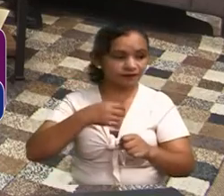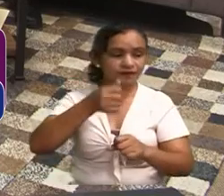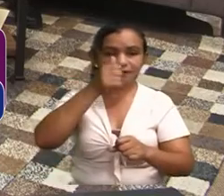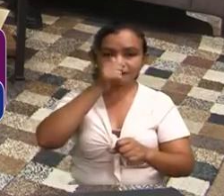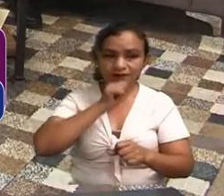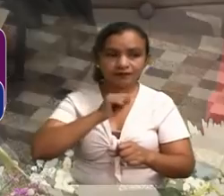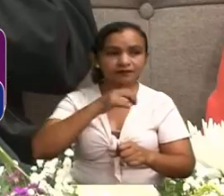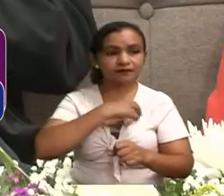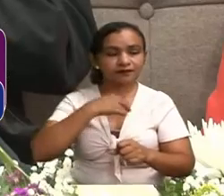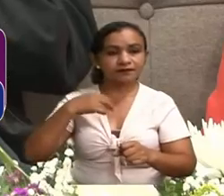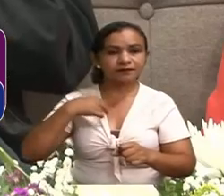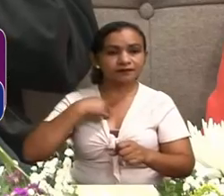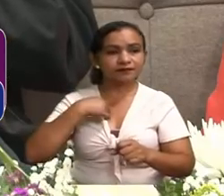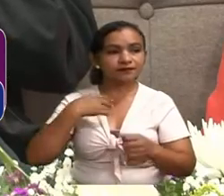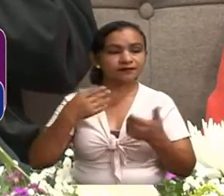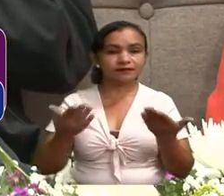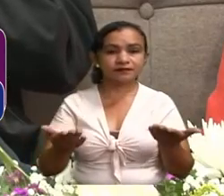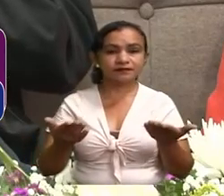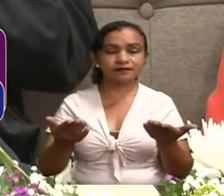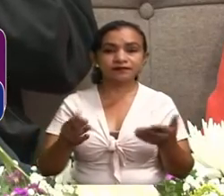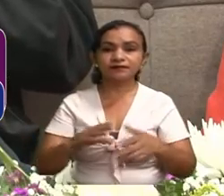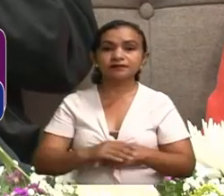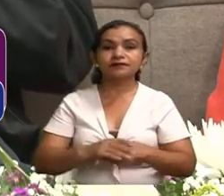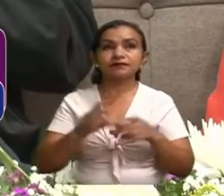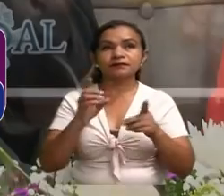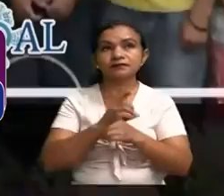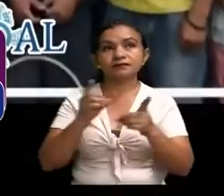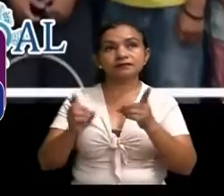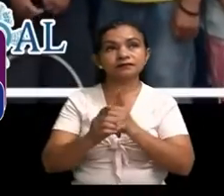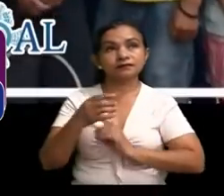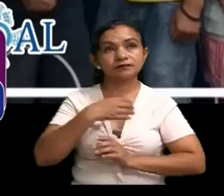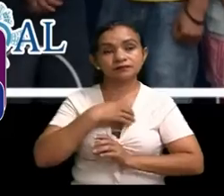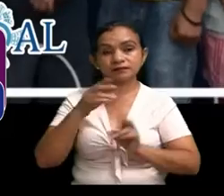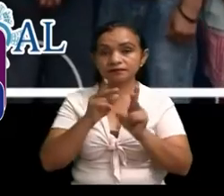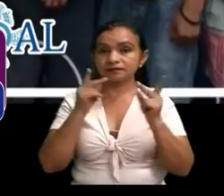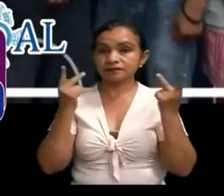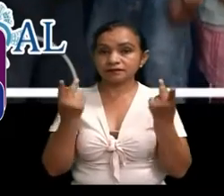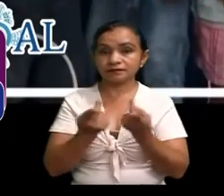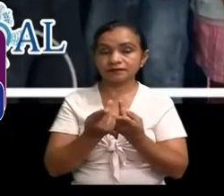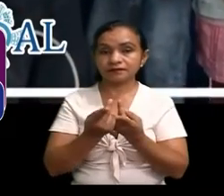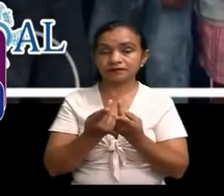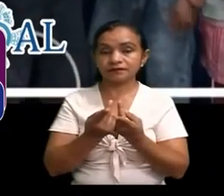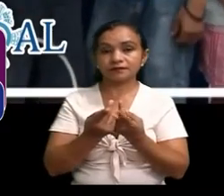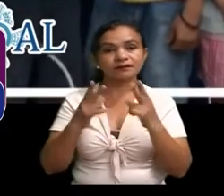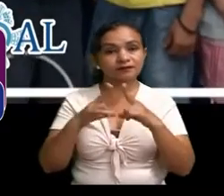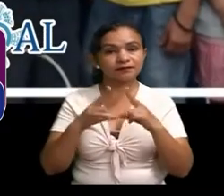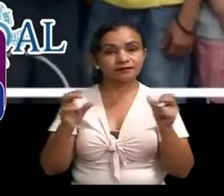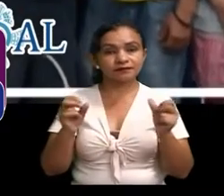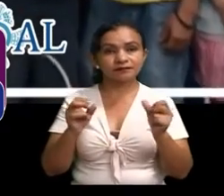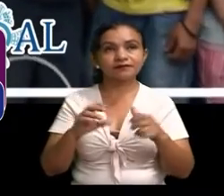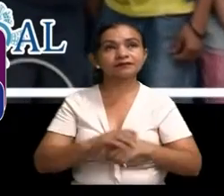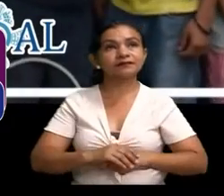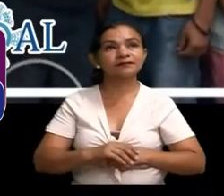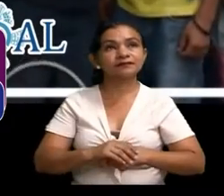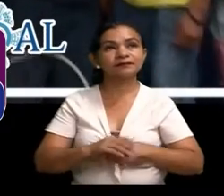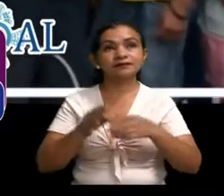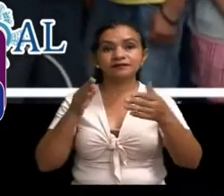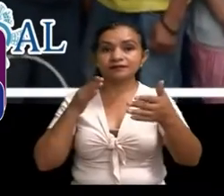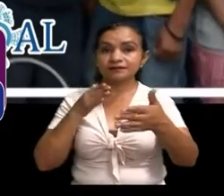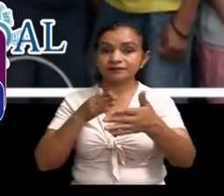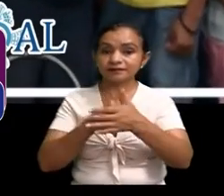lo hacemos porque ese es... un deber y un compromiso con el pueblo nicaragüense. Que tenemos que tener con el pueblo. Compañero sí. Virgilio, tenemos que hacer